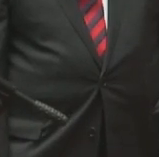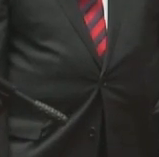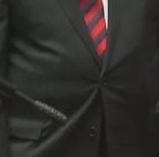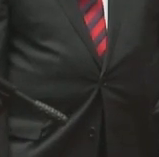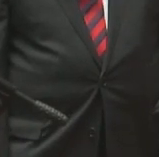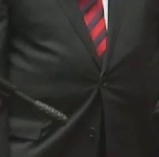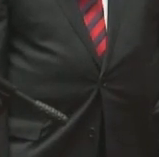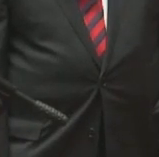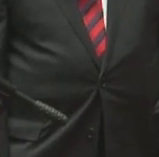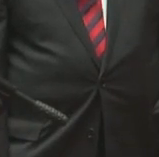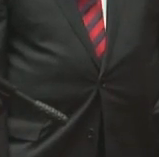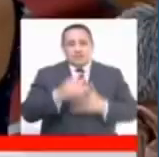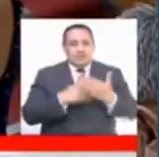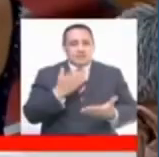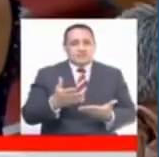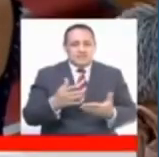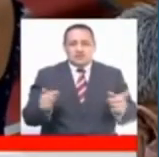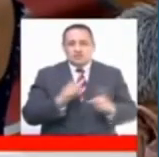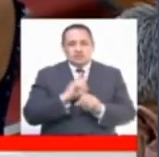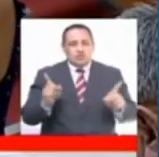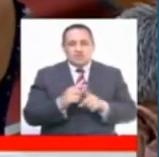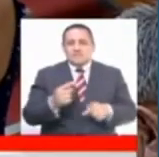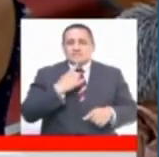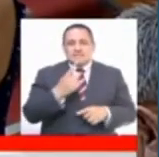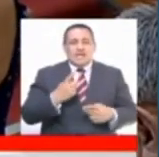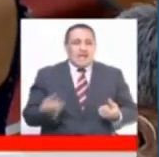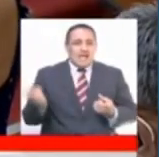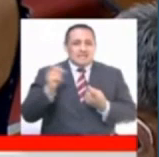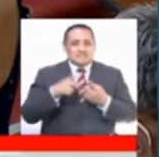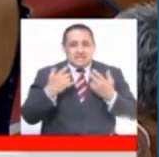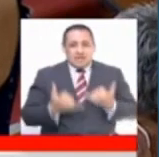peruano, porque en ese momento estaba,